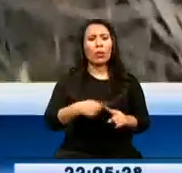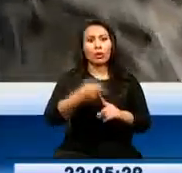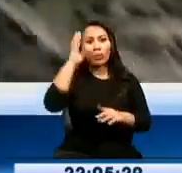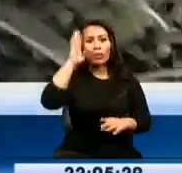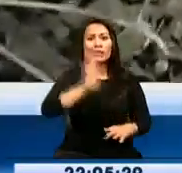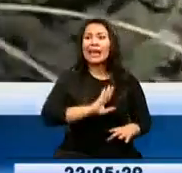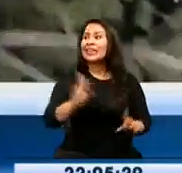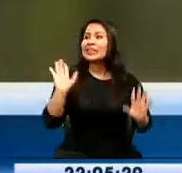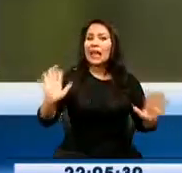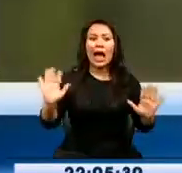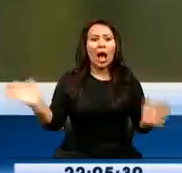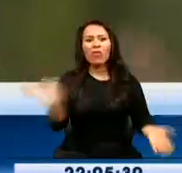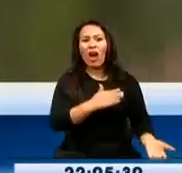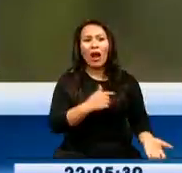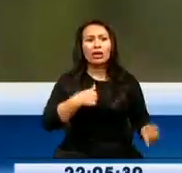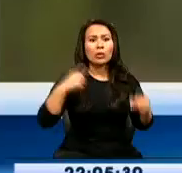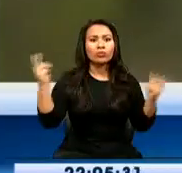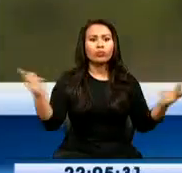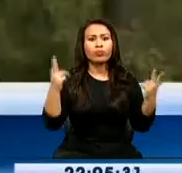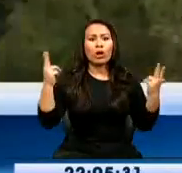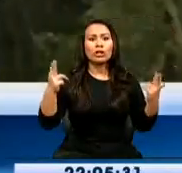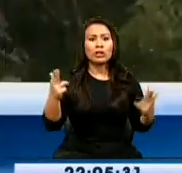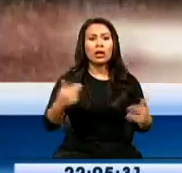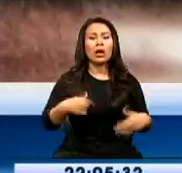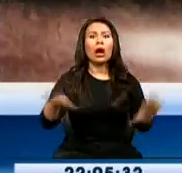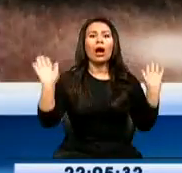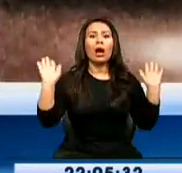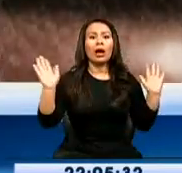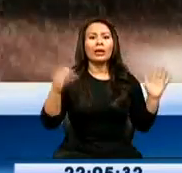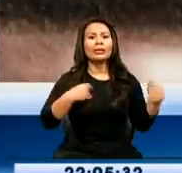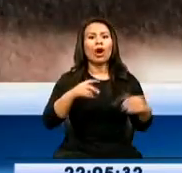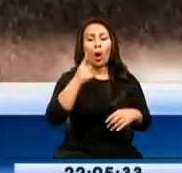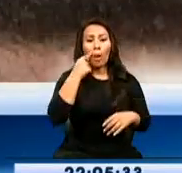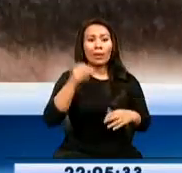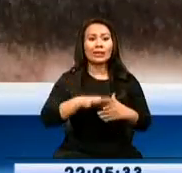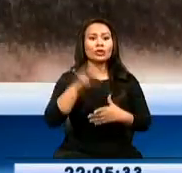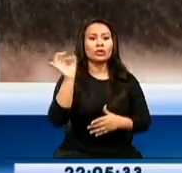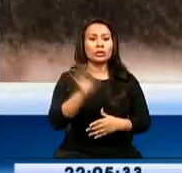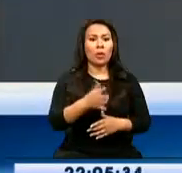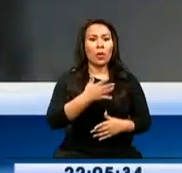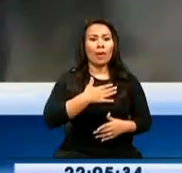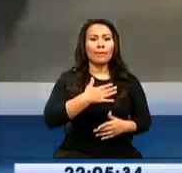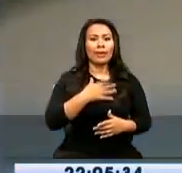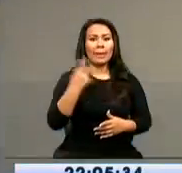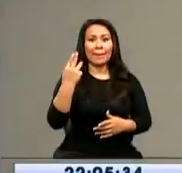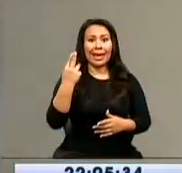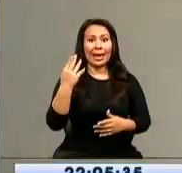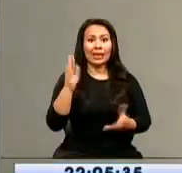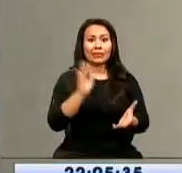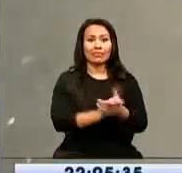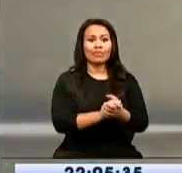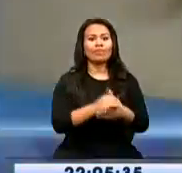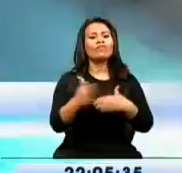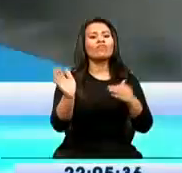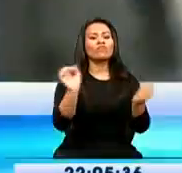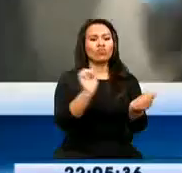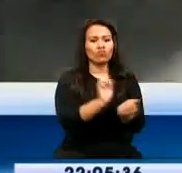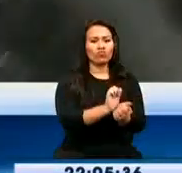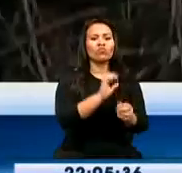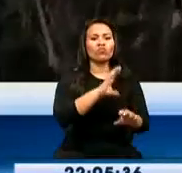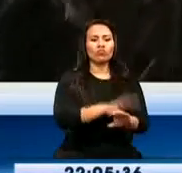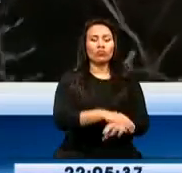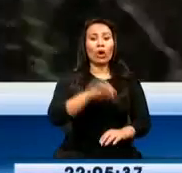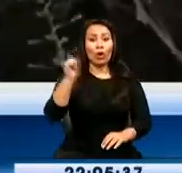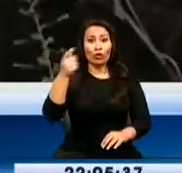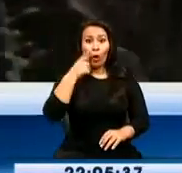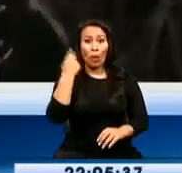tenemos rodeado! Ahí los chicos me soltaron. La policía detuvo a la pareja y a uno de los dos sujetos que lo amordazaron.